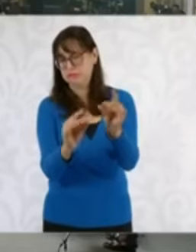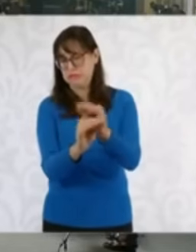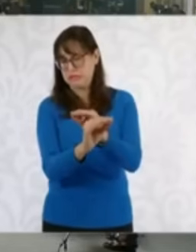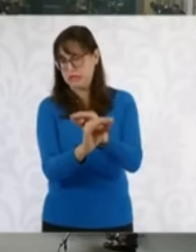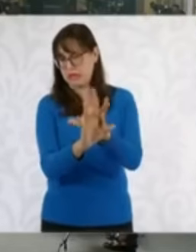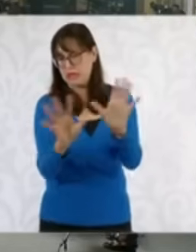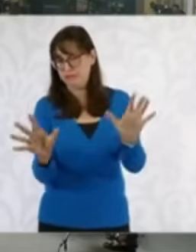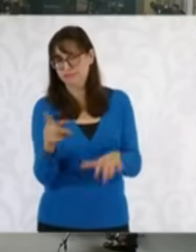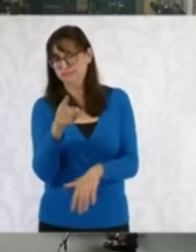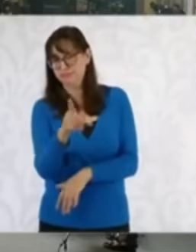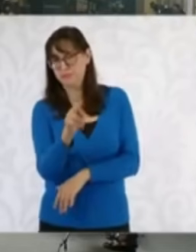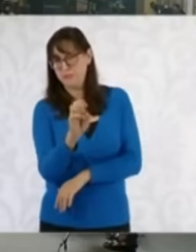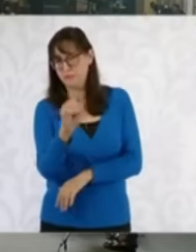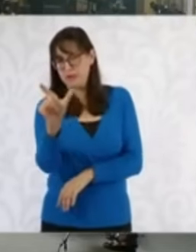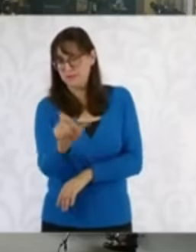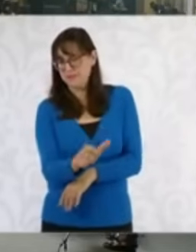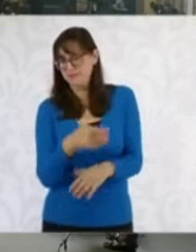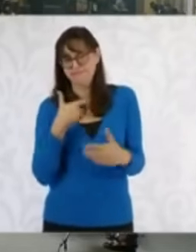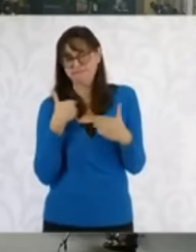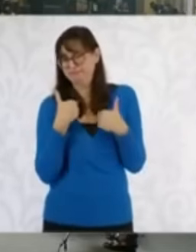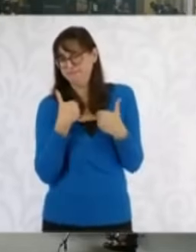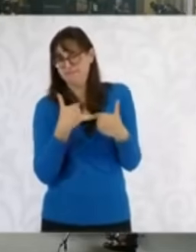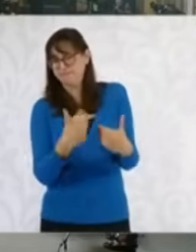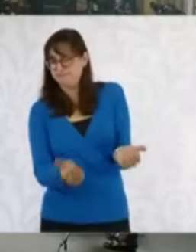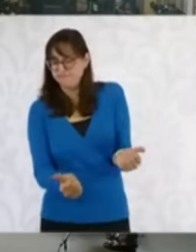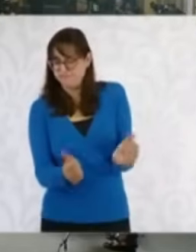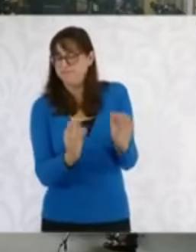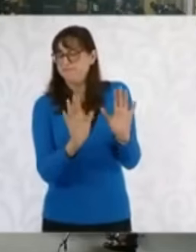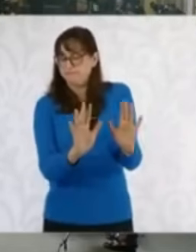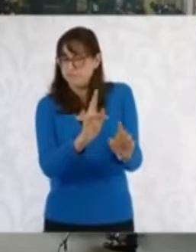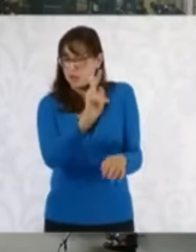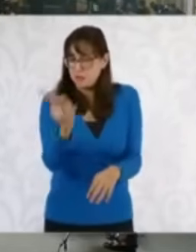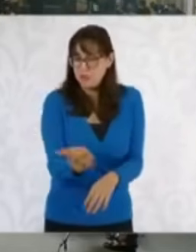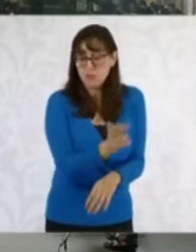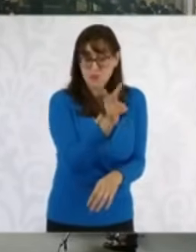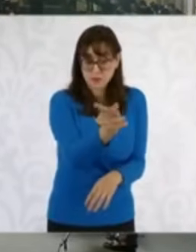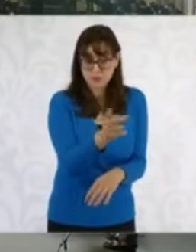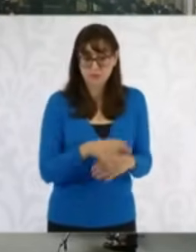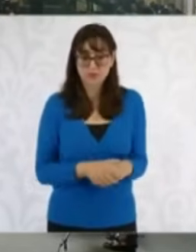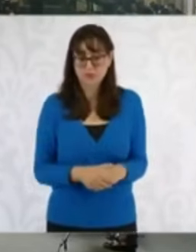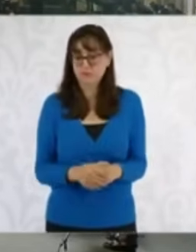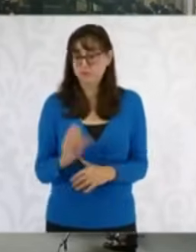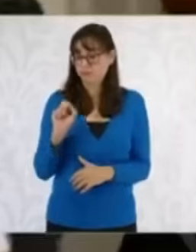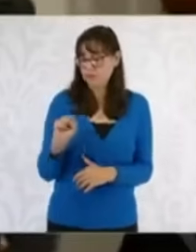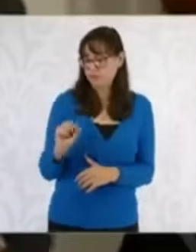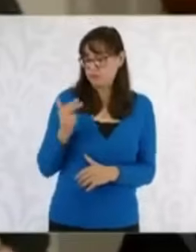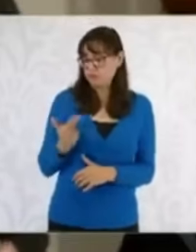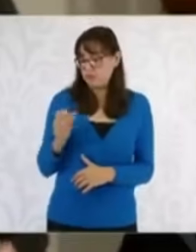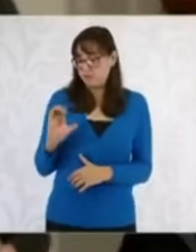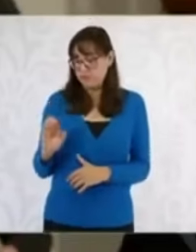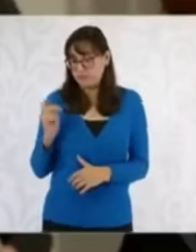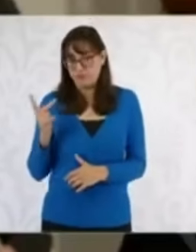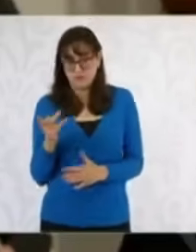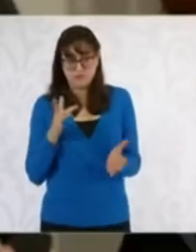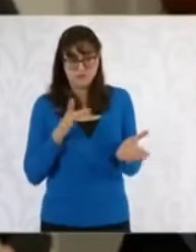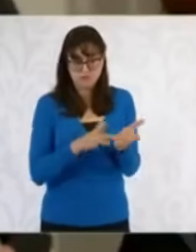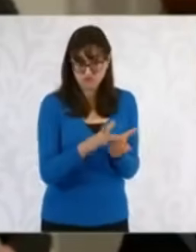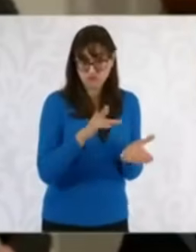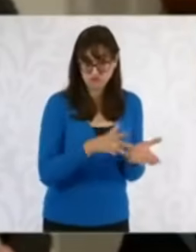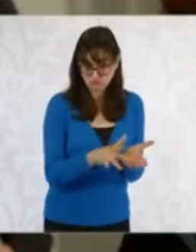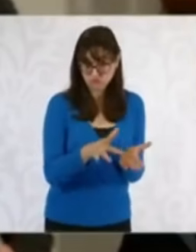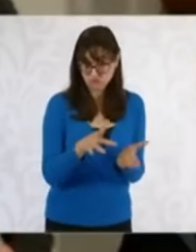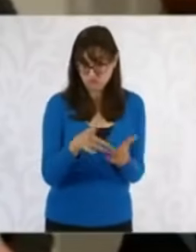financiamiento para Pemex en adelante. Dado que Hacienda va a seguir su apoyo a Pemex, ¿se